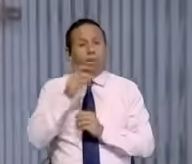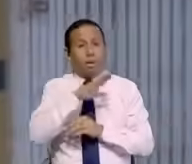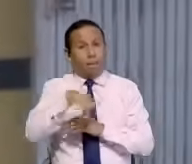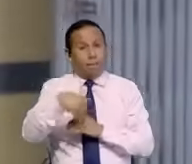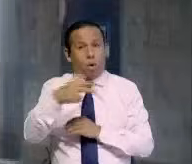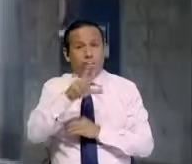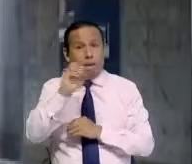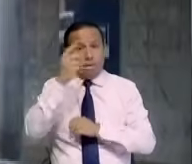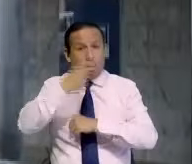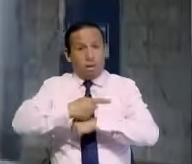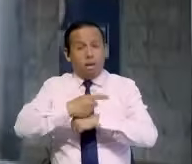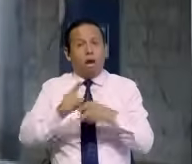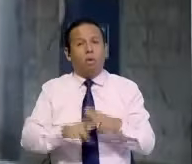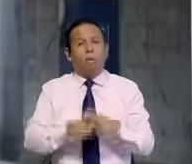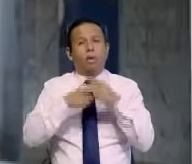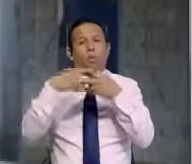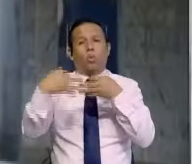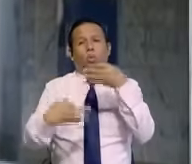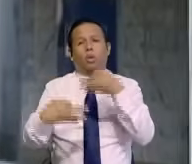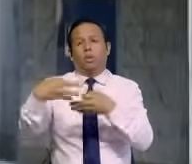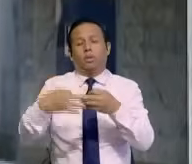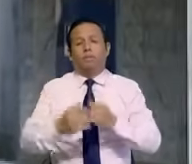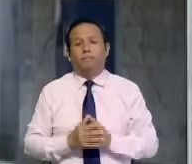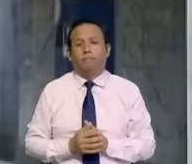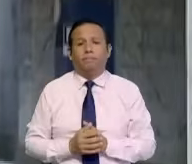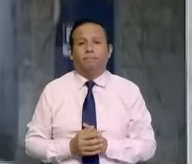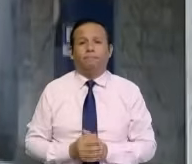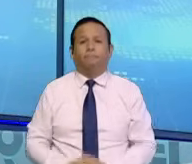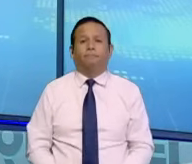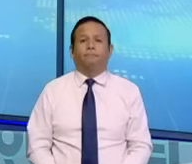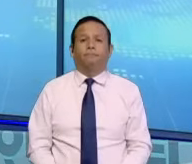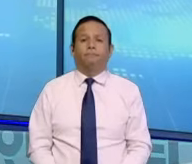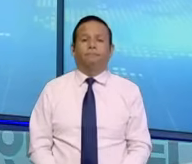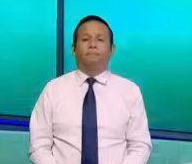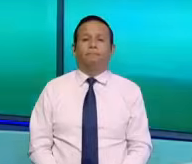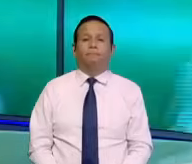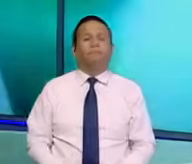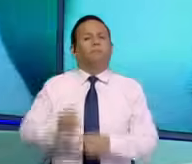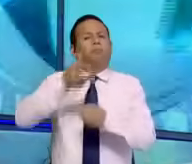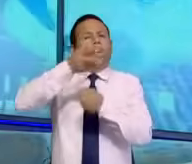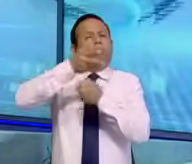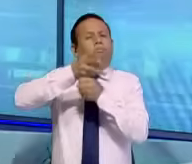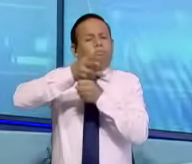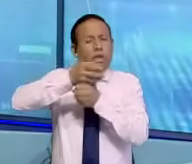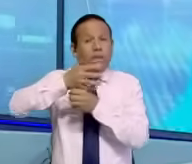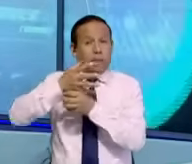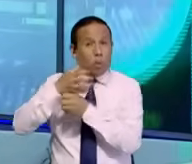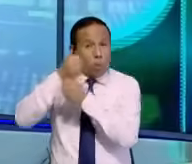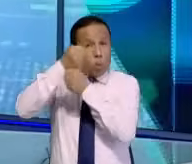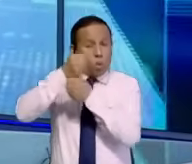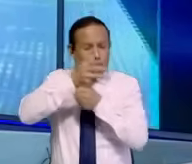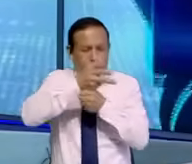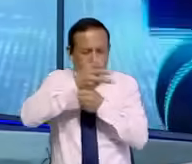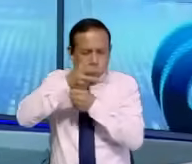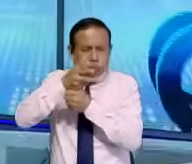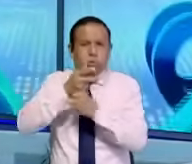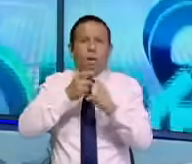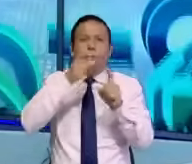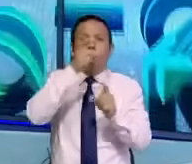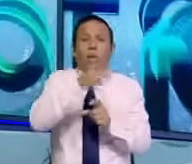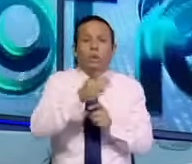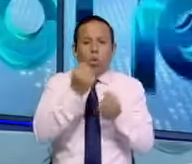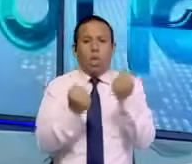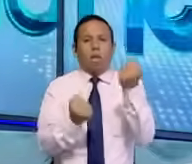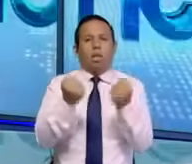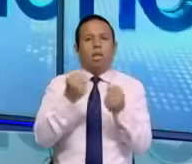días. Informó Darwin Altamirano. Cámaras de seguridad captaron el momento en que un presunto conductor de